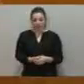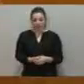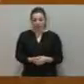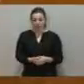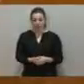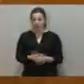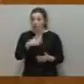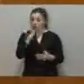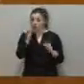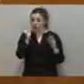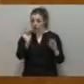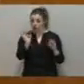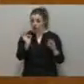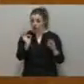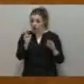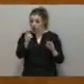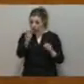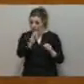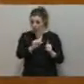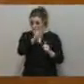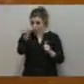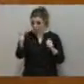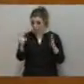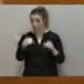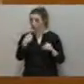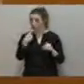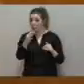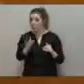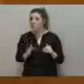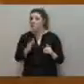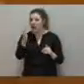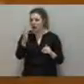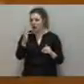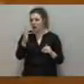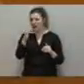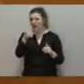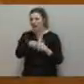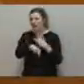Porque efectivamente 2 años, como les digo, sumado al periplo de la tramitación,